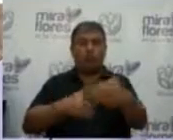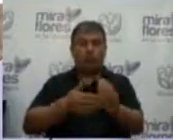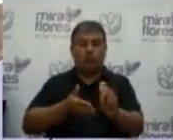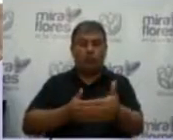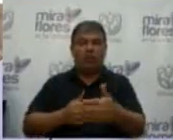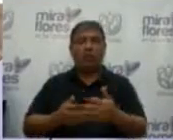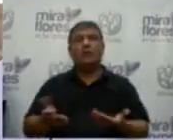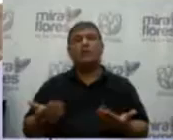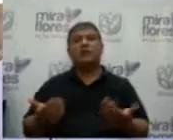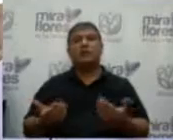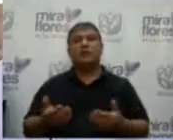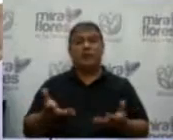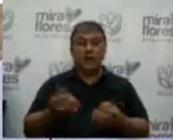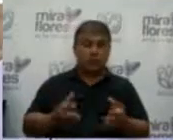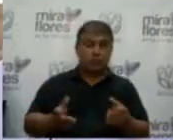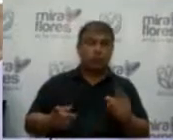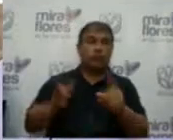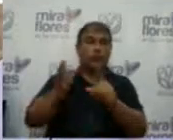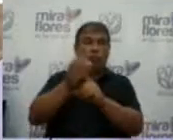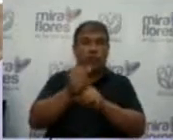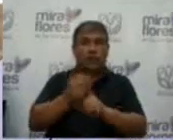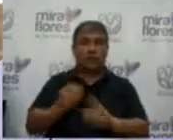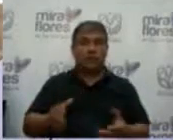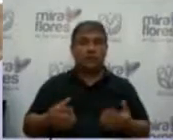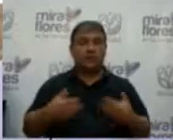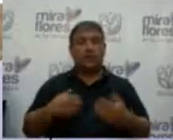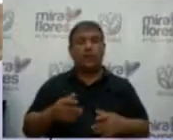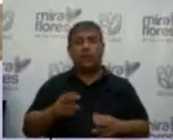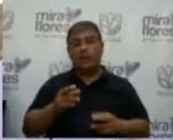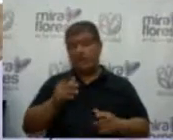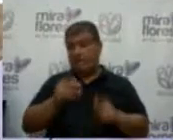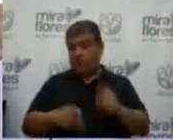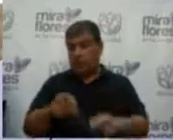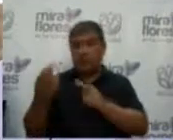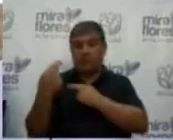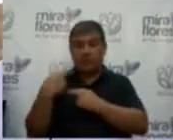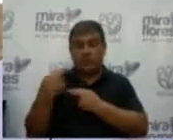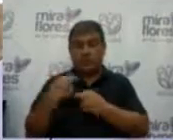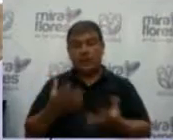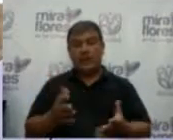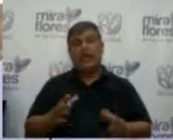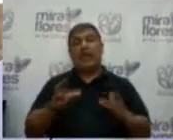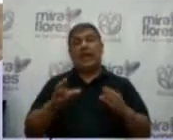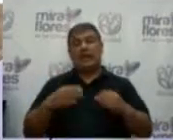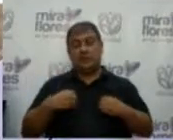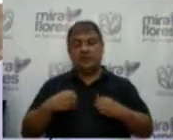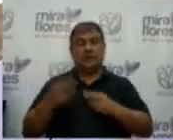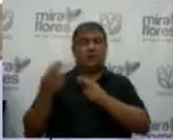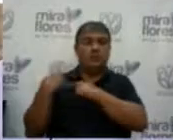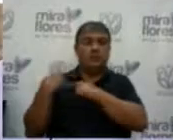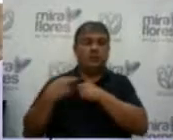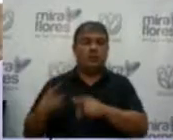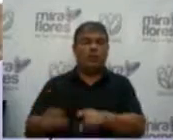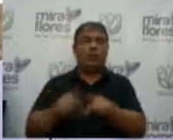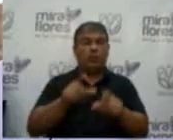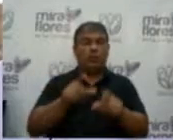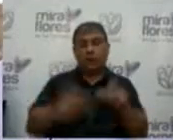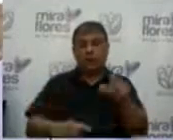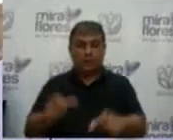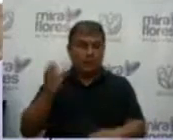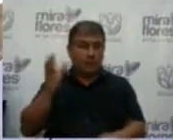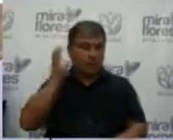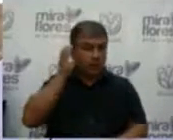Y eso es parte de lo que nosotros queremos lograr. Pero queremos que gente responsable y gente que asuma esa responsabilidad como ciudadanos